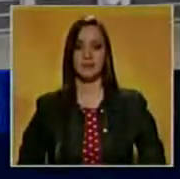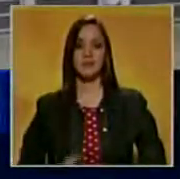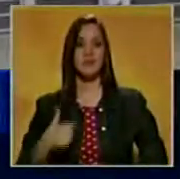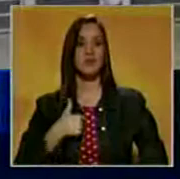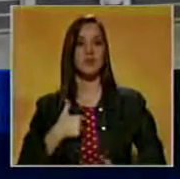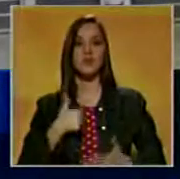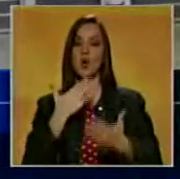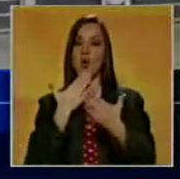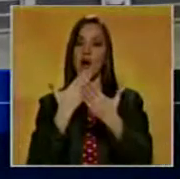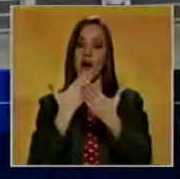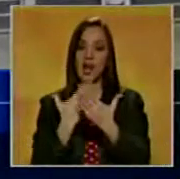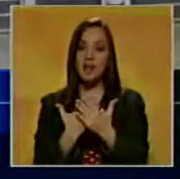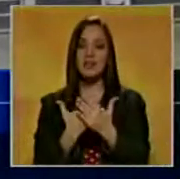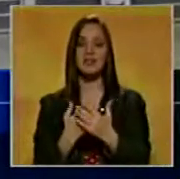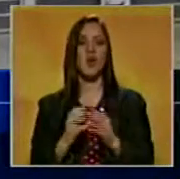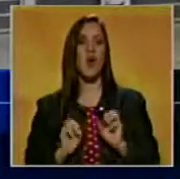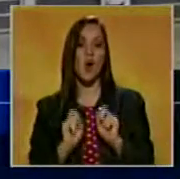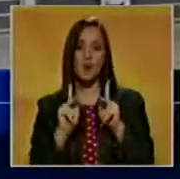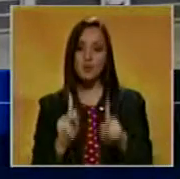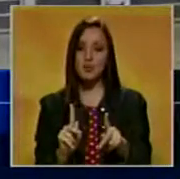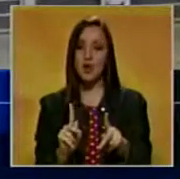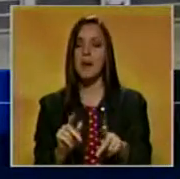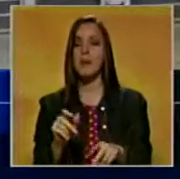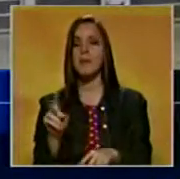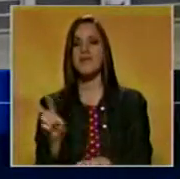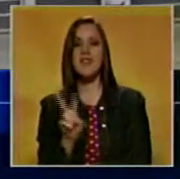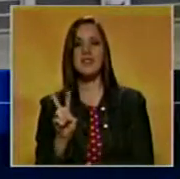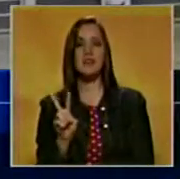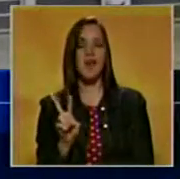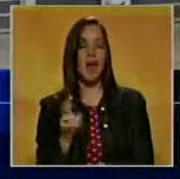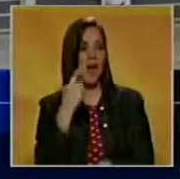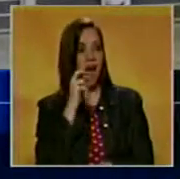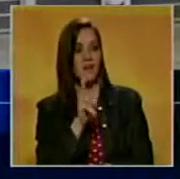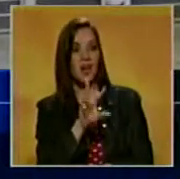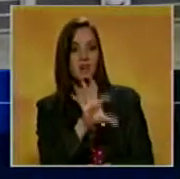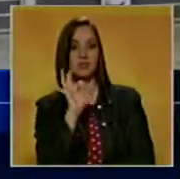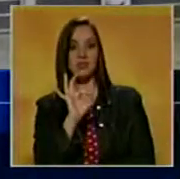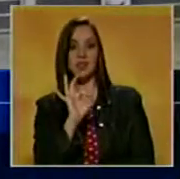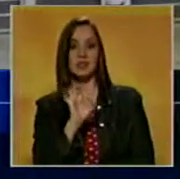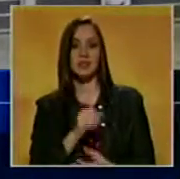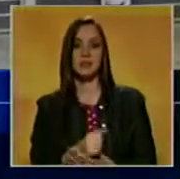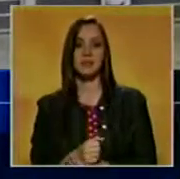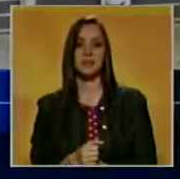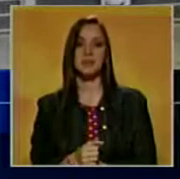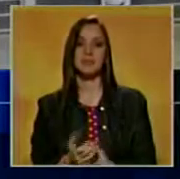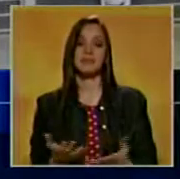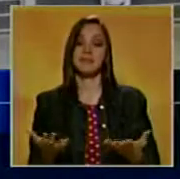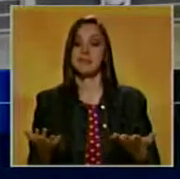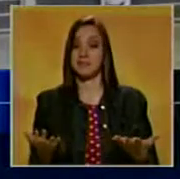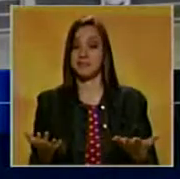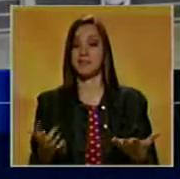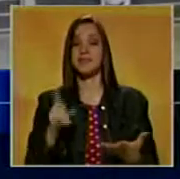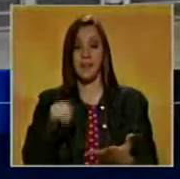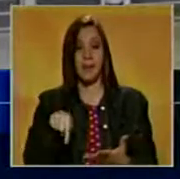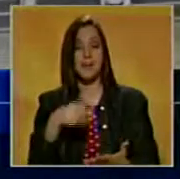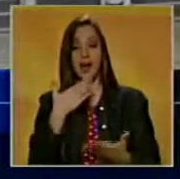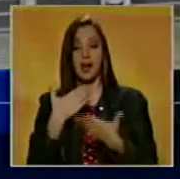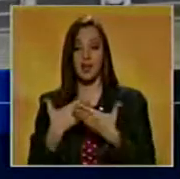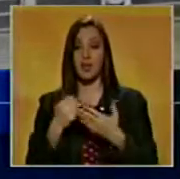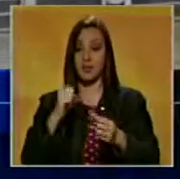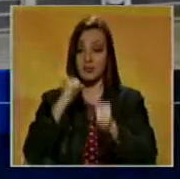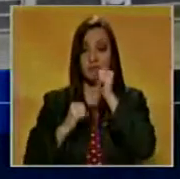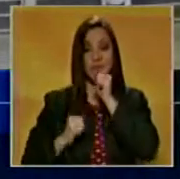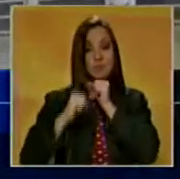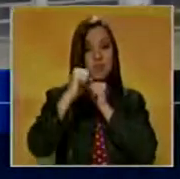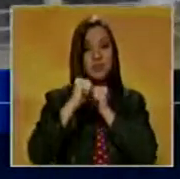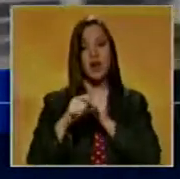Agradecido por esta oportunidad que me está dando la gente de Venezuela. Júpiter Boxing y bueno, por el boxeo, ¿no? Que se está